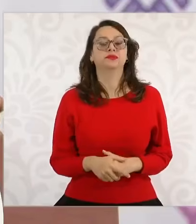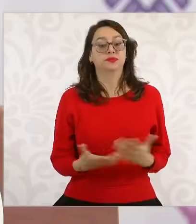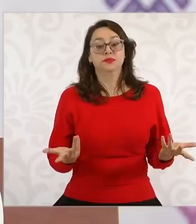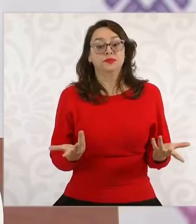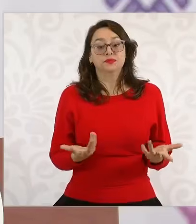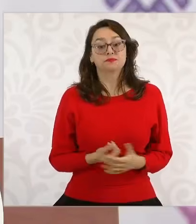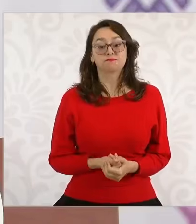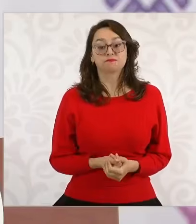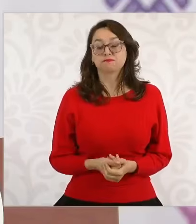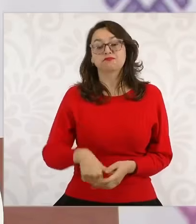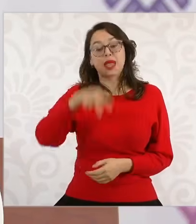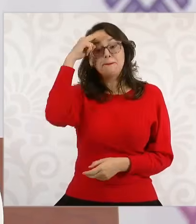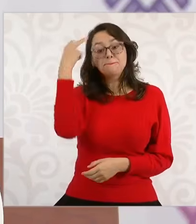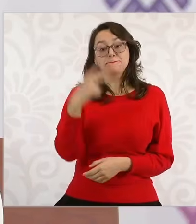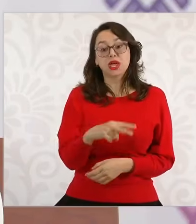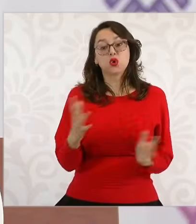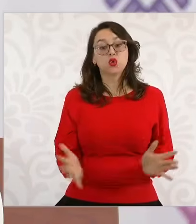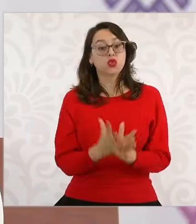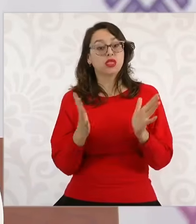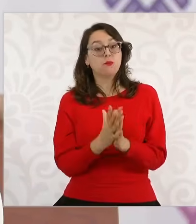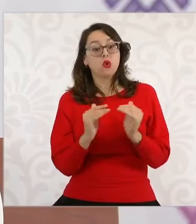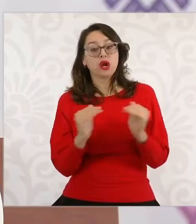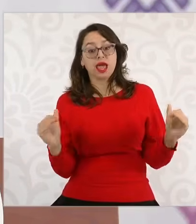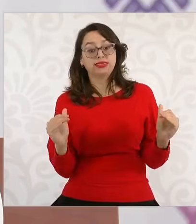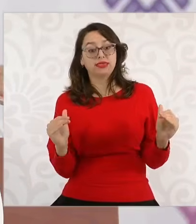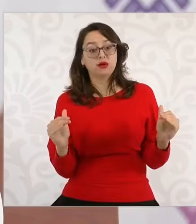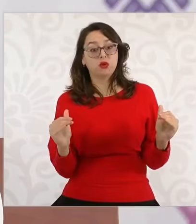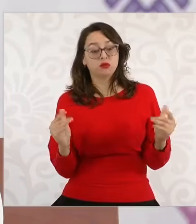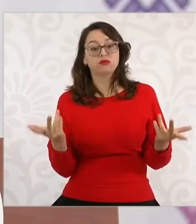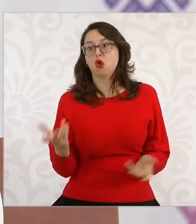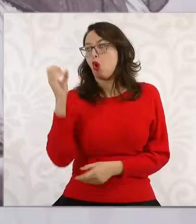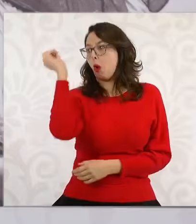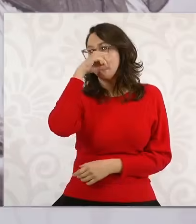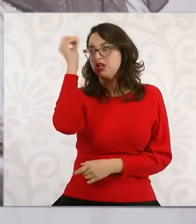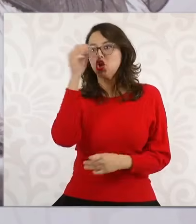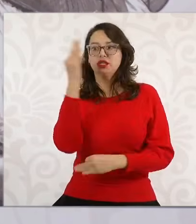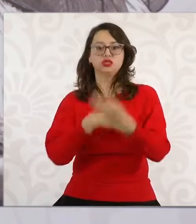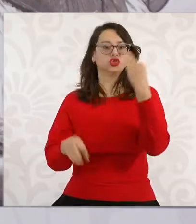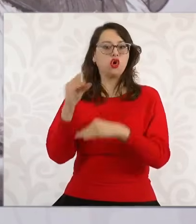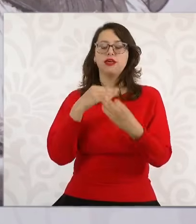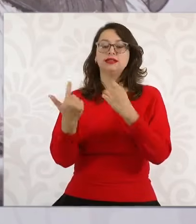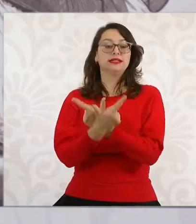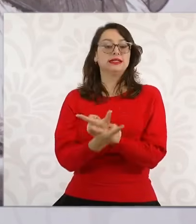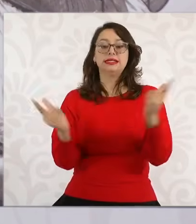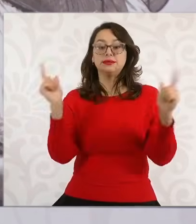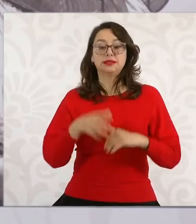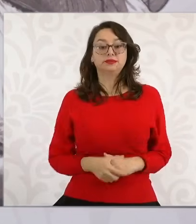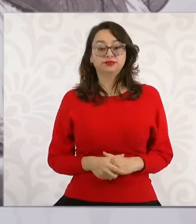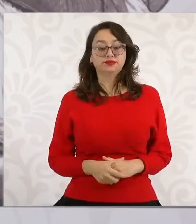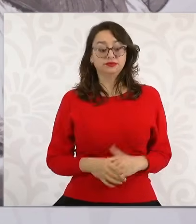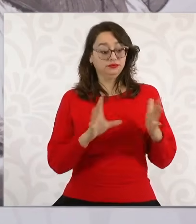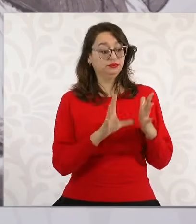Entonces, México es un país democrático y se permiten todas las opiniones. Nosotros actuamos con base en